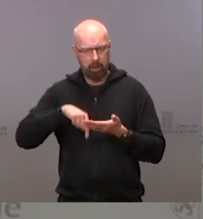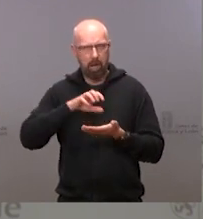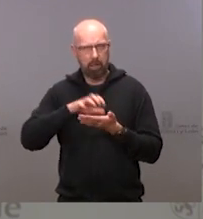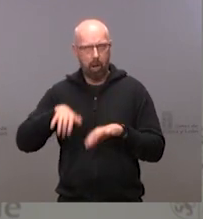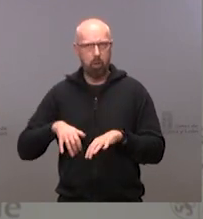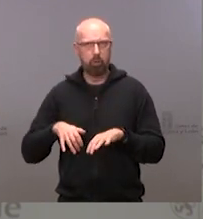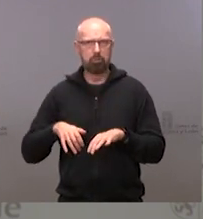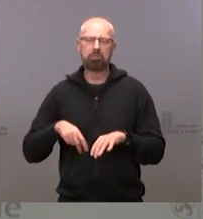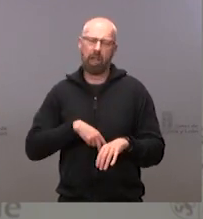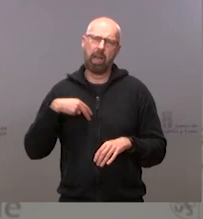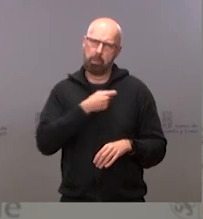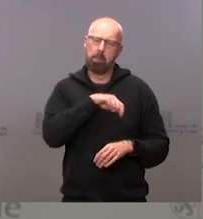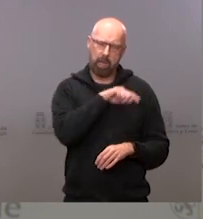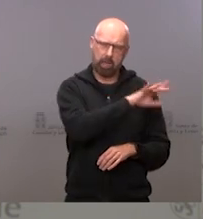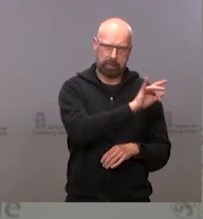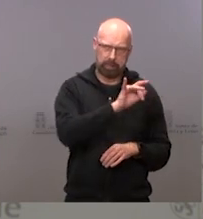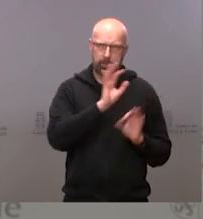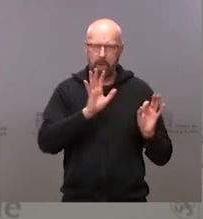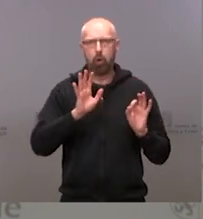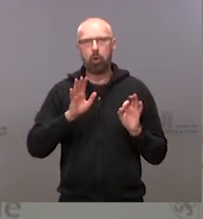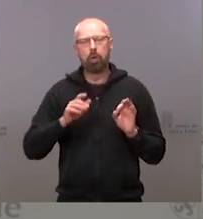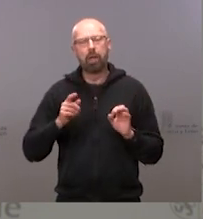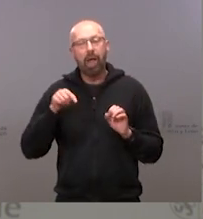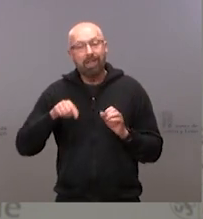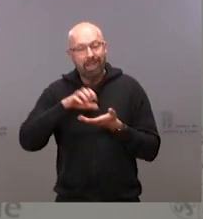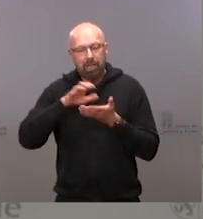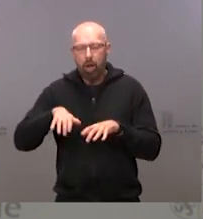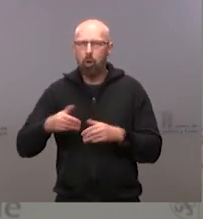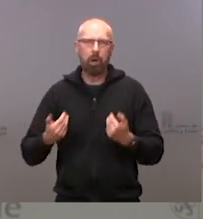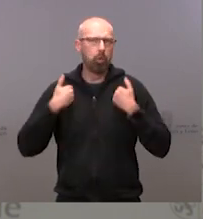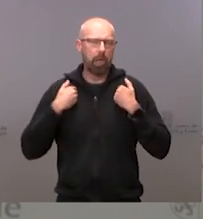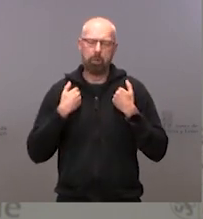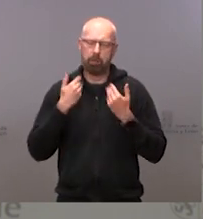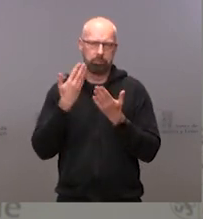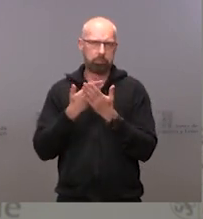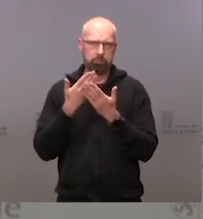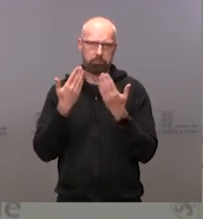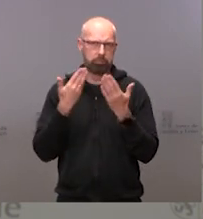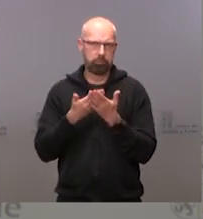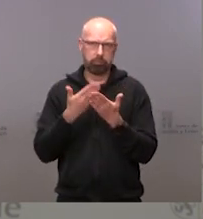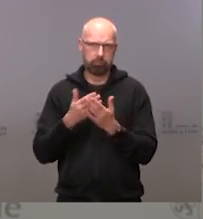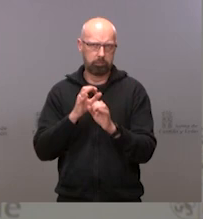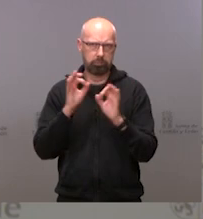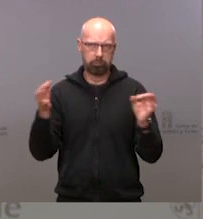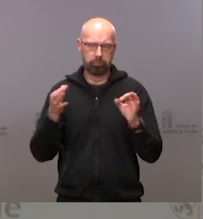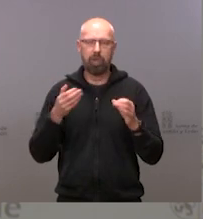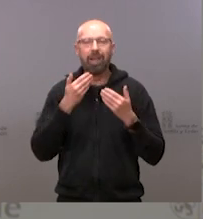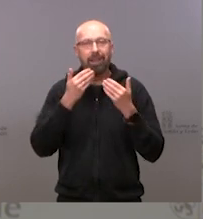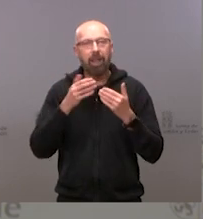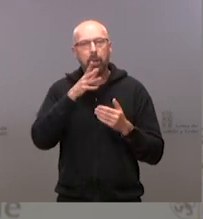en toda españa pero desde luego en castilla y león' y quiero agradecer esa actitud de máxima